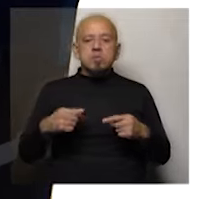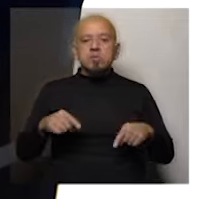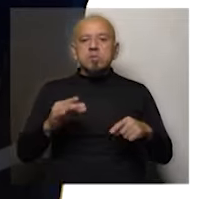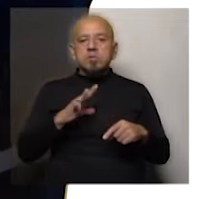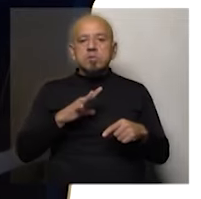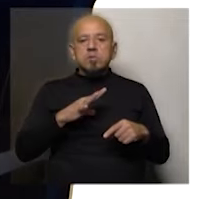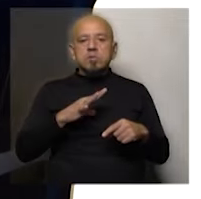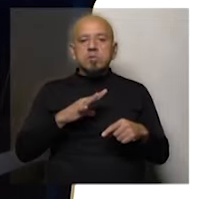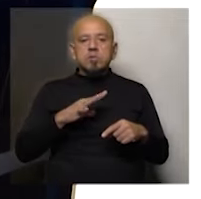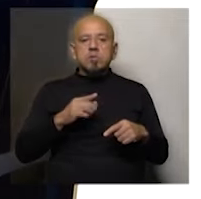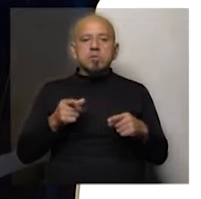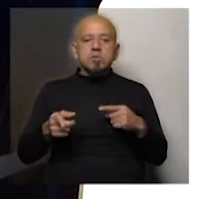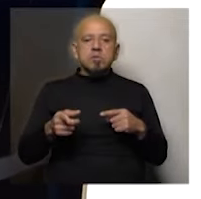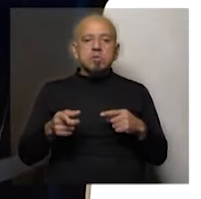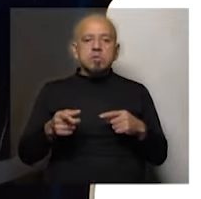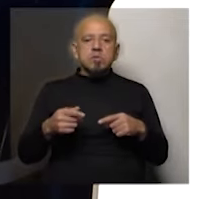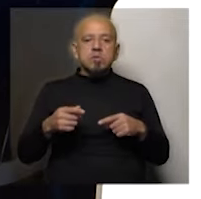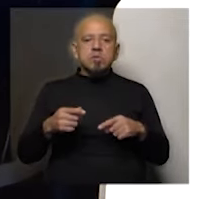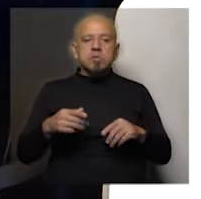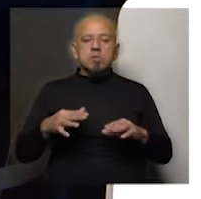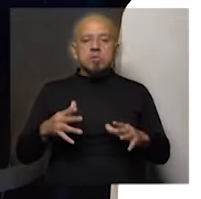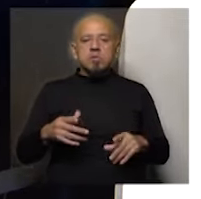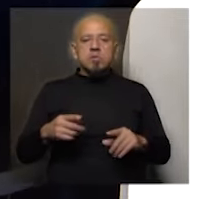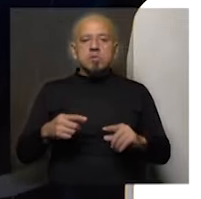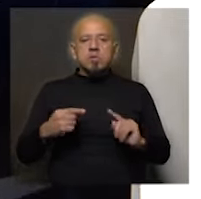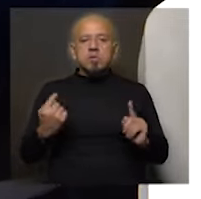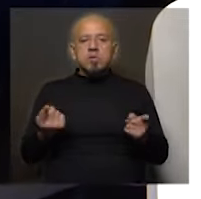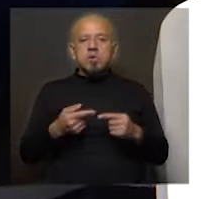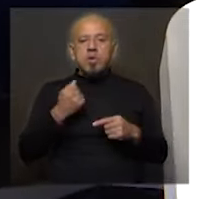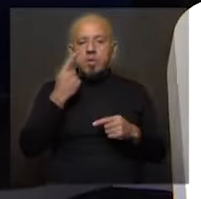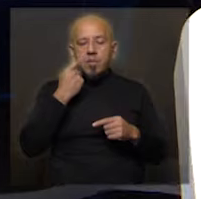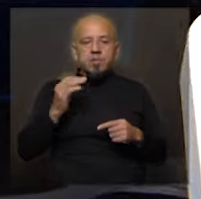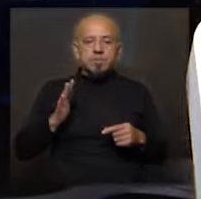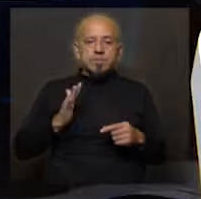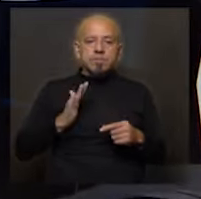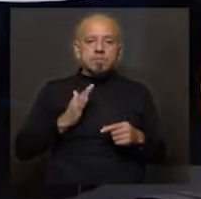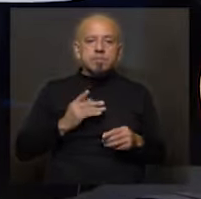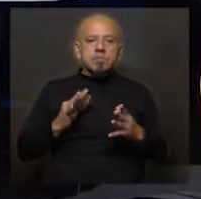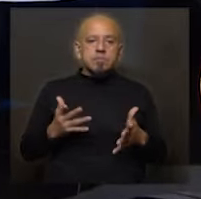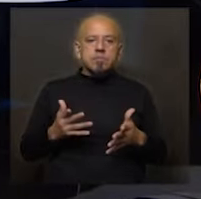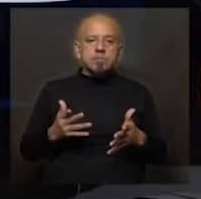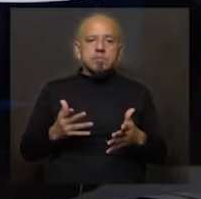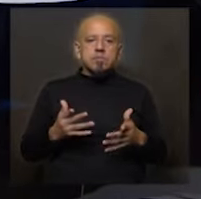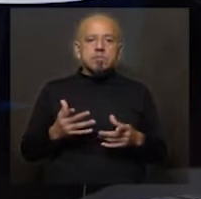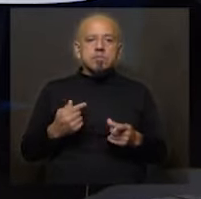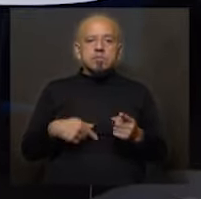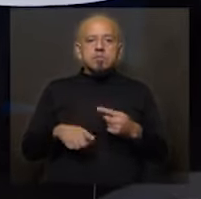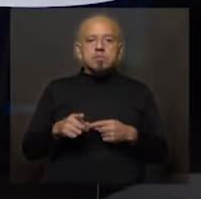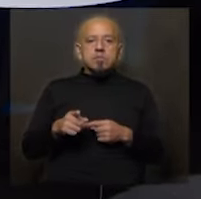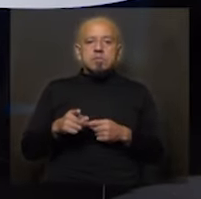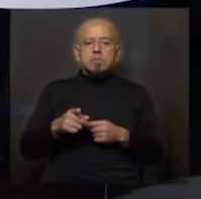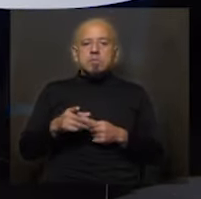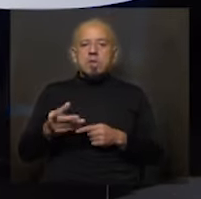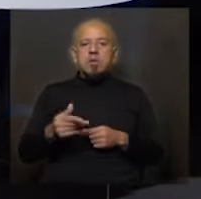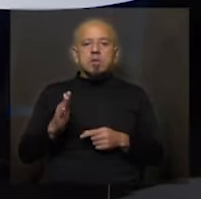se esta jerarquización de varón mujer de qué le toca qué es esto que decías tú no de una buena mujer